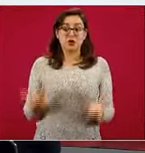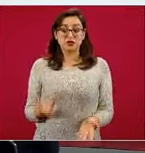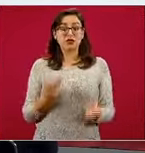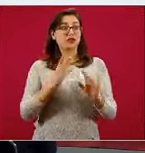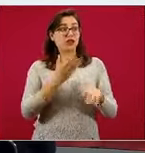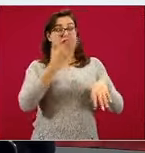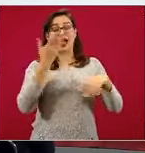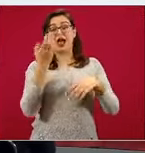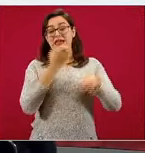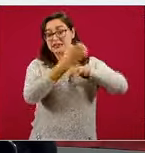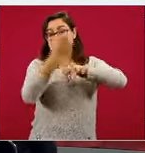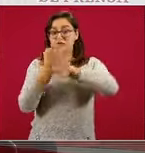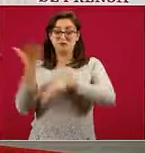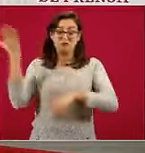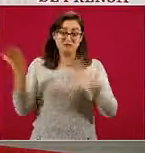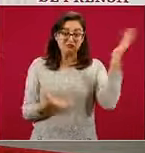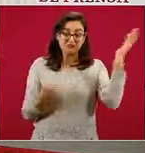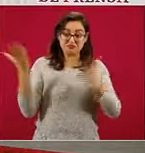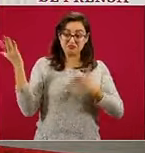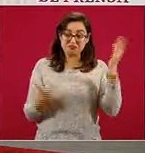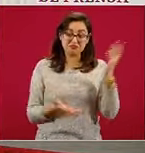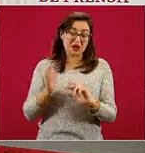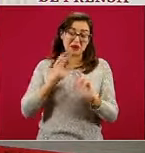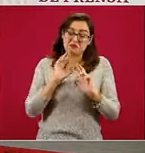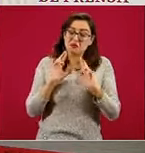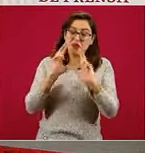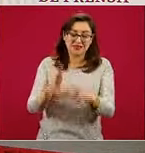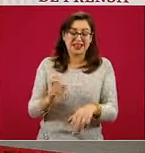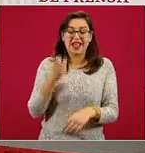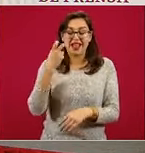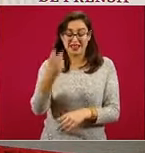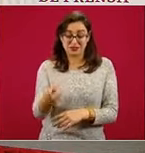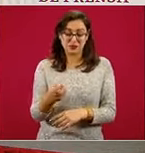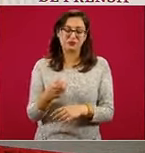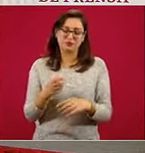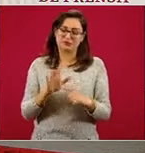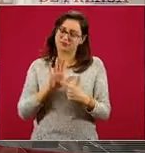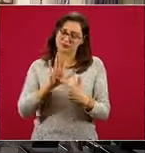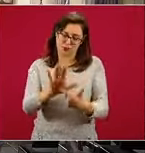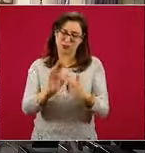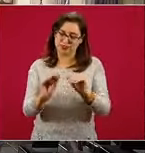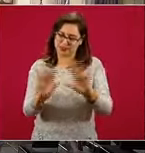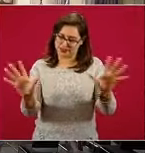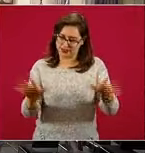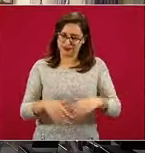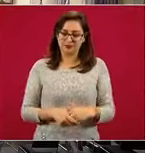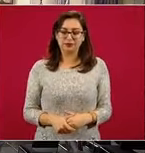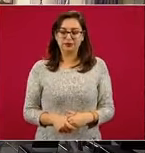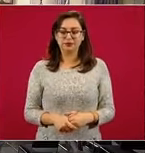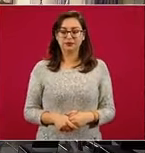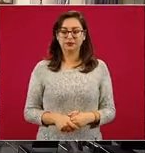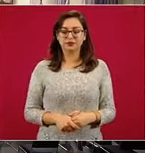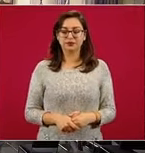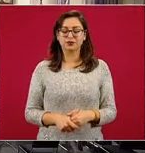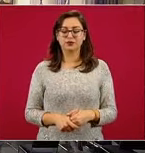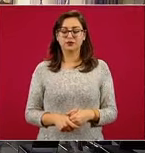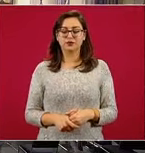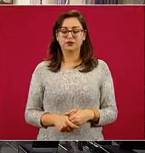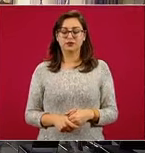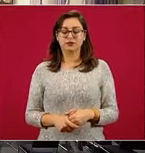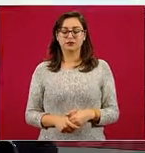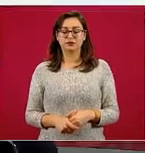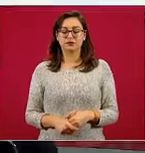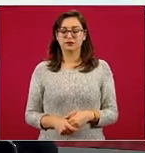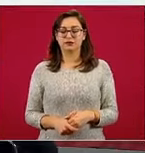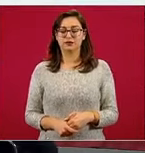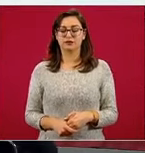emitiendo sus clasificaciones y sus dictaminaciones. Entonces, algo que queríamos también aclarar para efectos de la